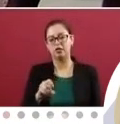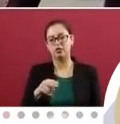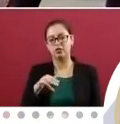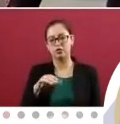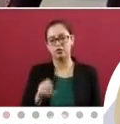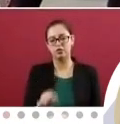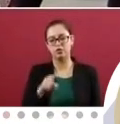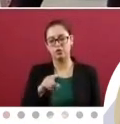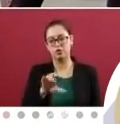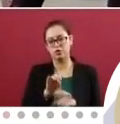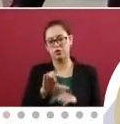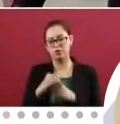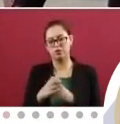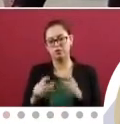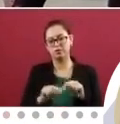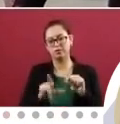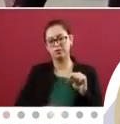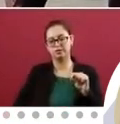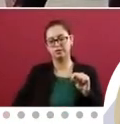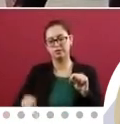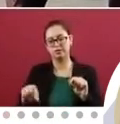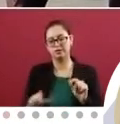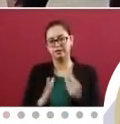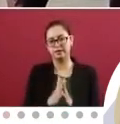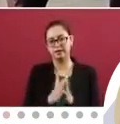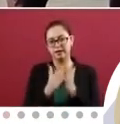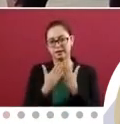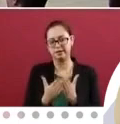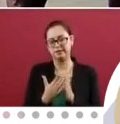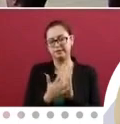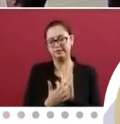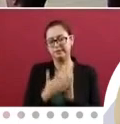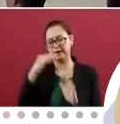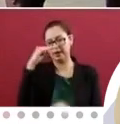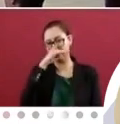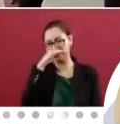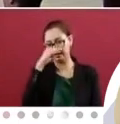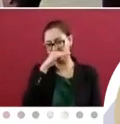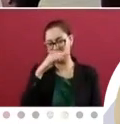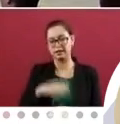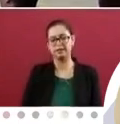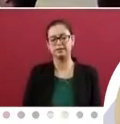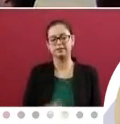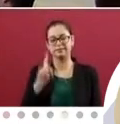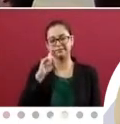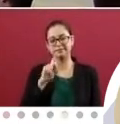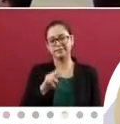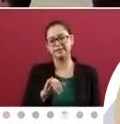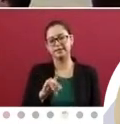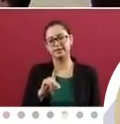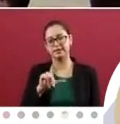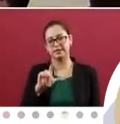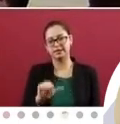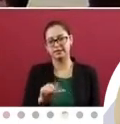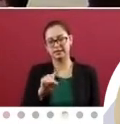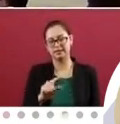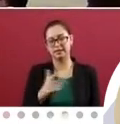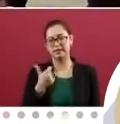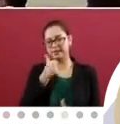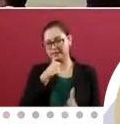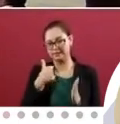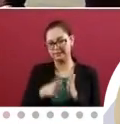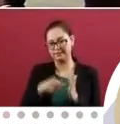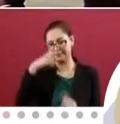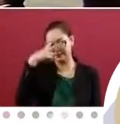renunciara a dicho contrato, que lo entendiera, porque según el presidente, su administración no solamente tenía